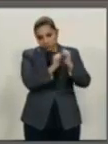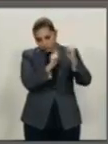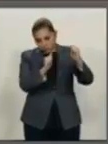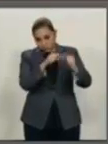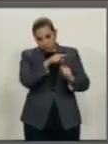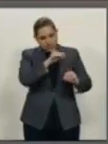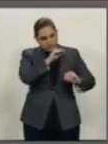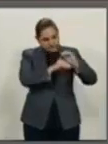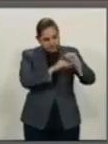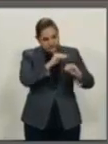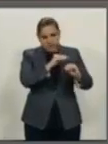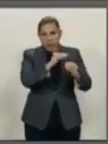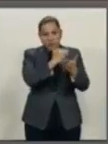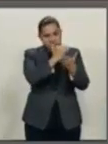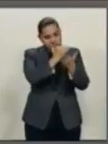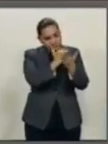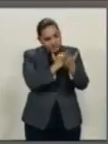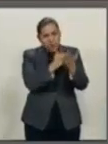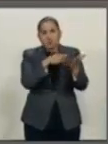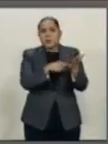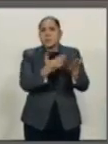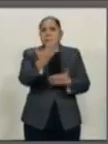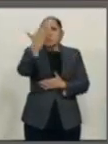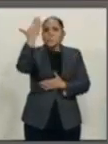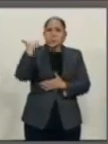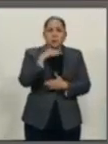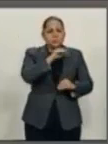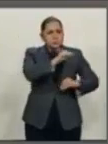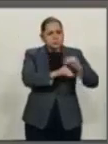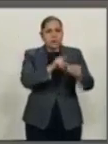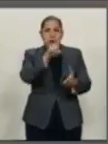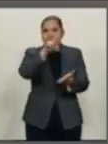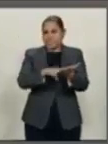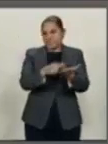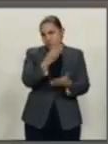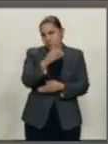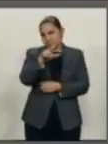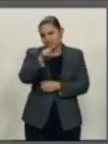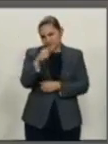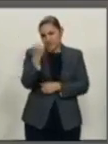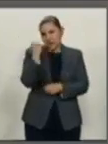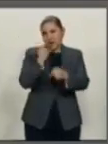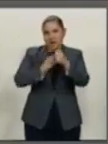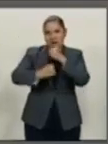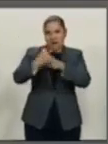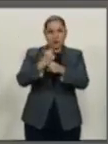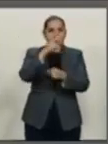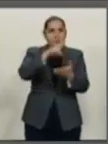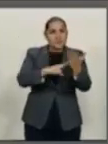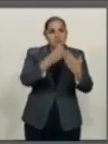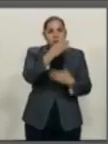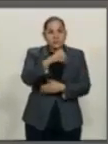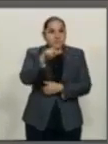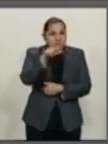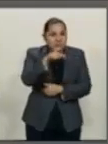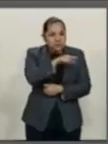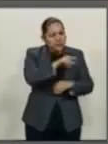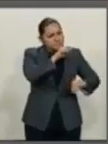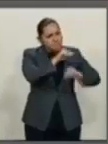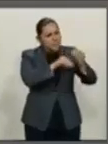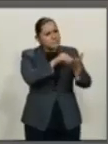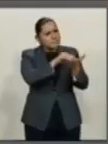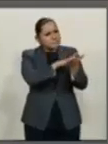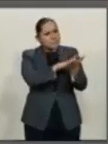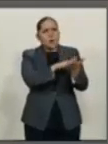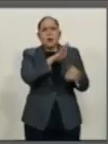mismo, emanan del año 1917, compañeros, y está motivado por el interés de proteger a